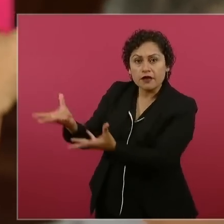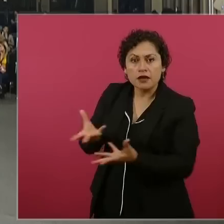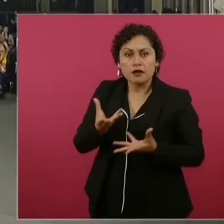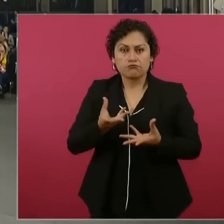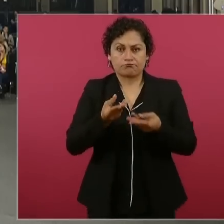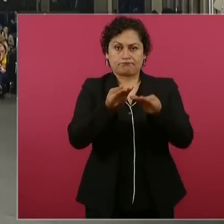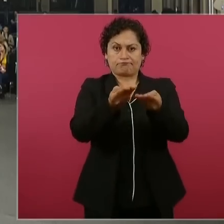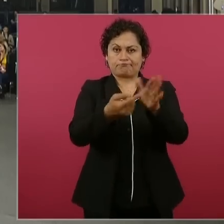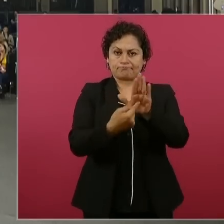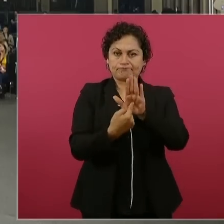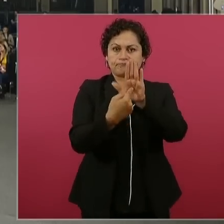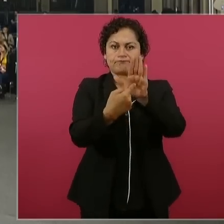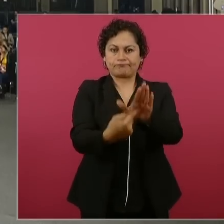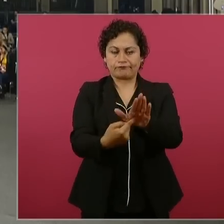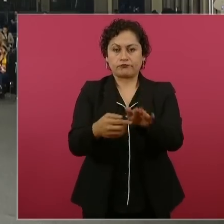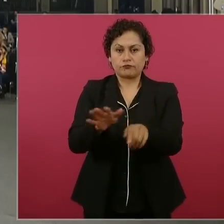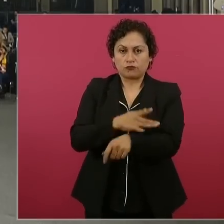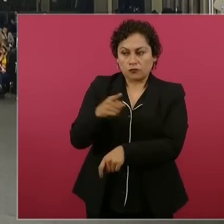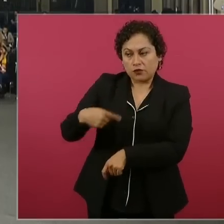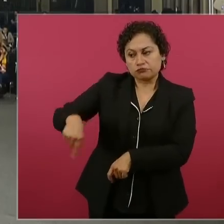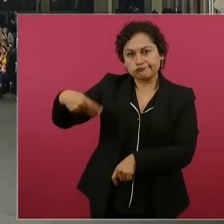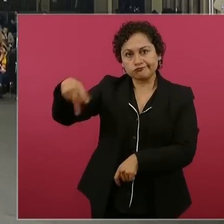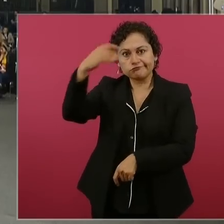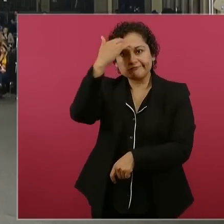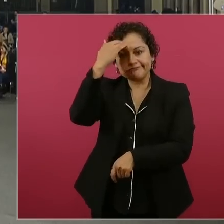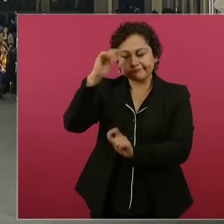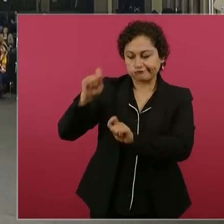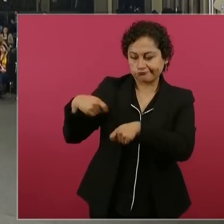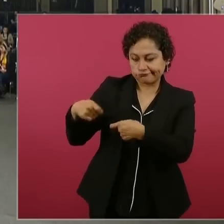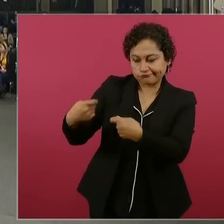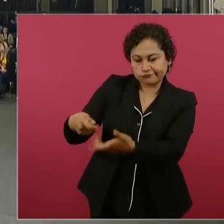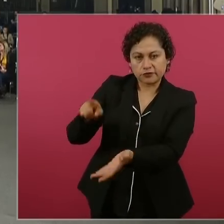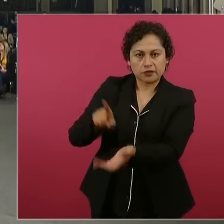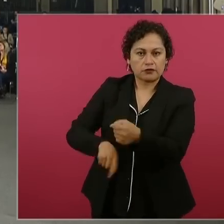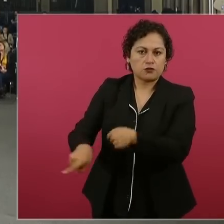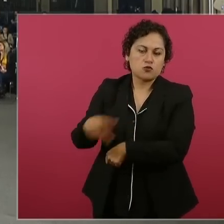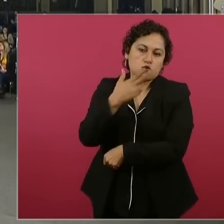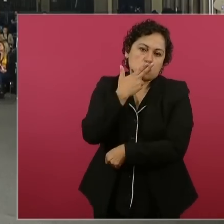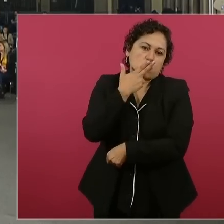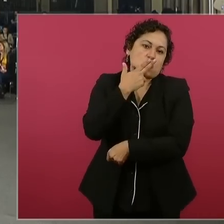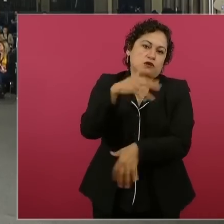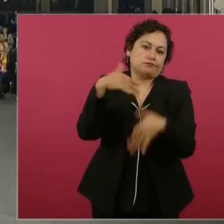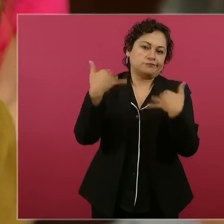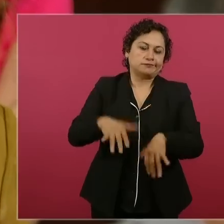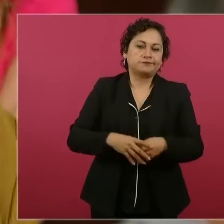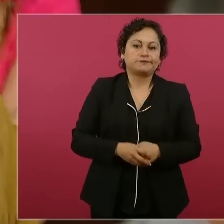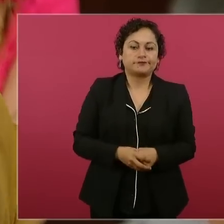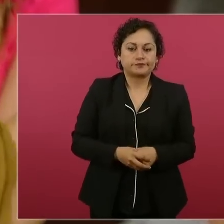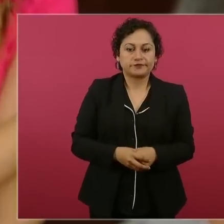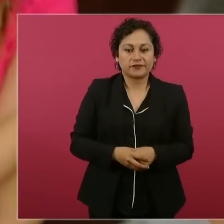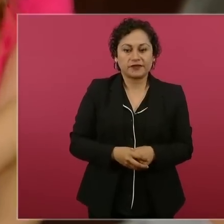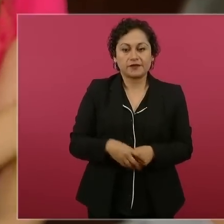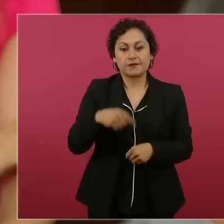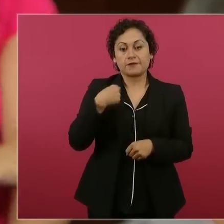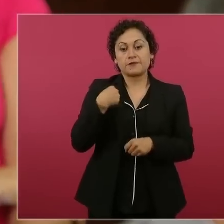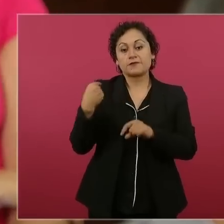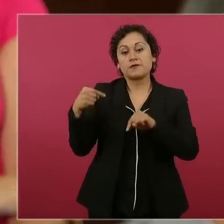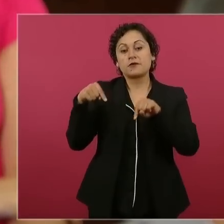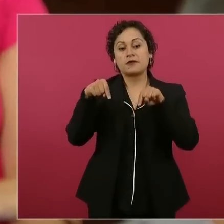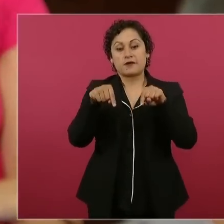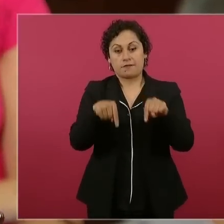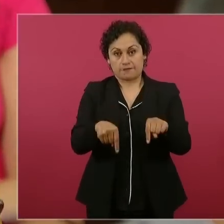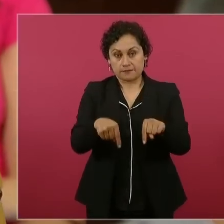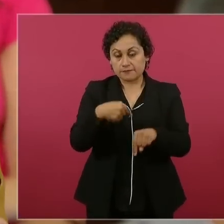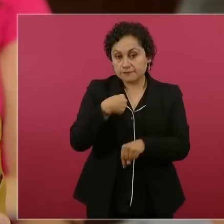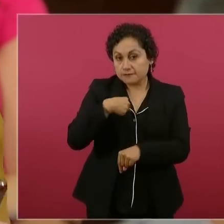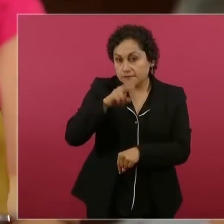mexicanos este gran conocimiento ancestral que conservan las medicinas tradicionales. Aquí, en este espacio, señor presidente, en